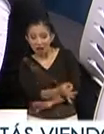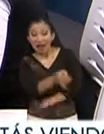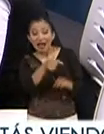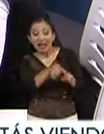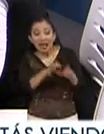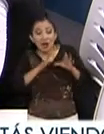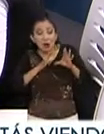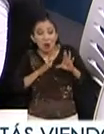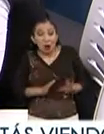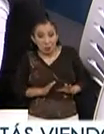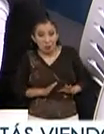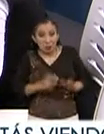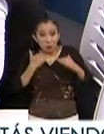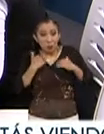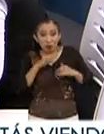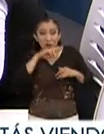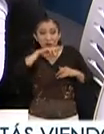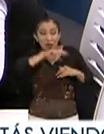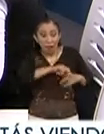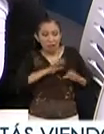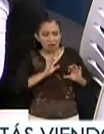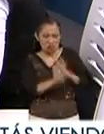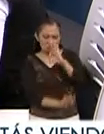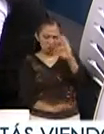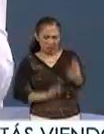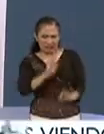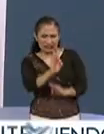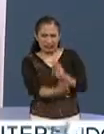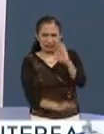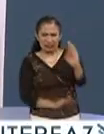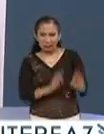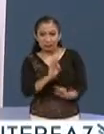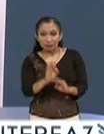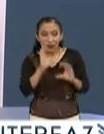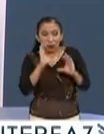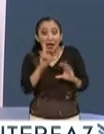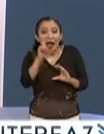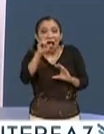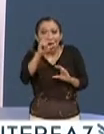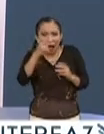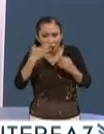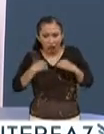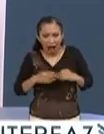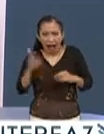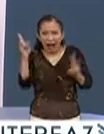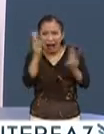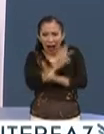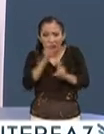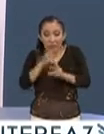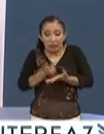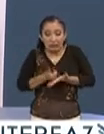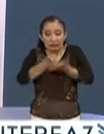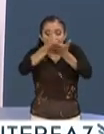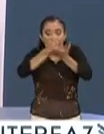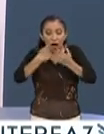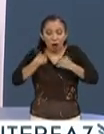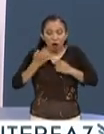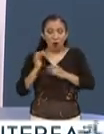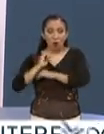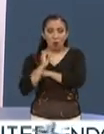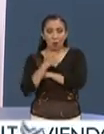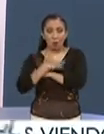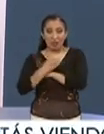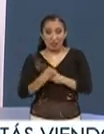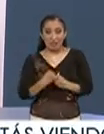el cuerpo, el cadáver, se tiene que cuidar la hidratación, el oxígeno, para mantenerlo como si